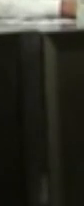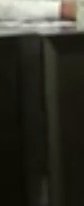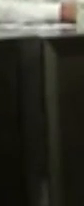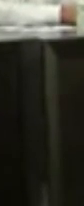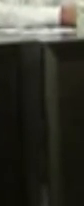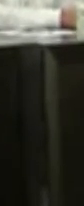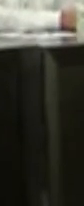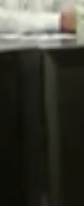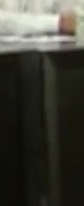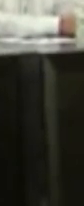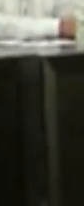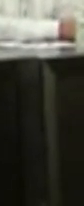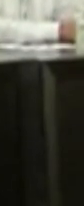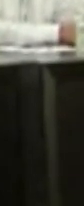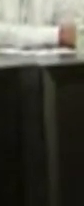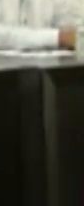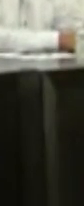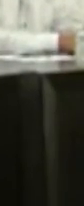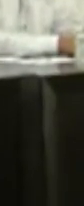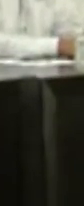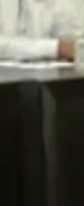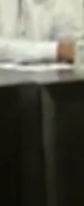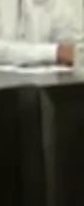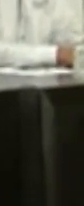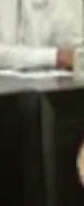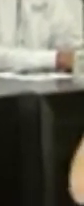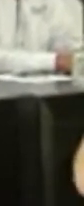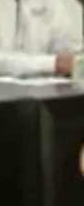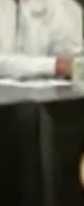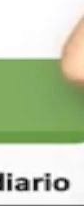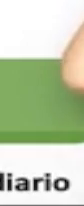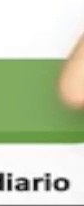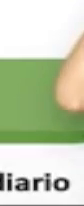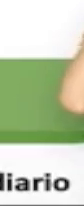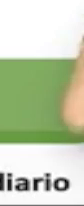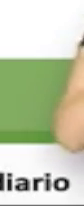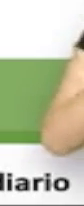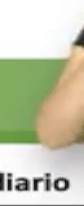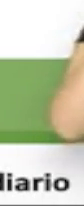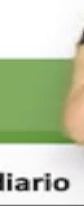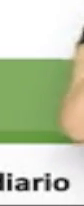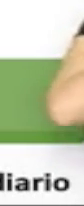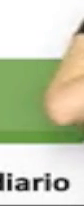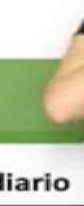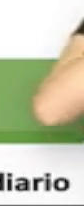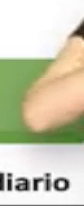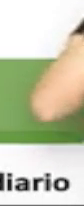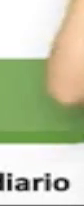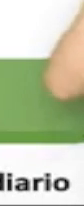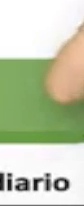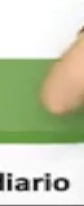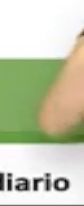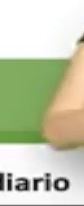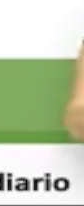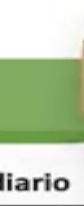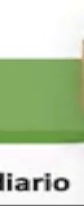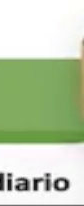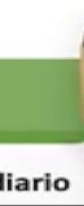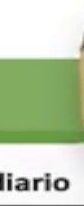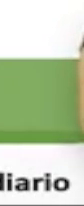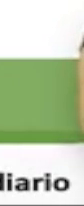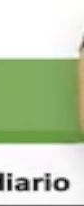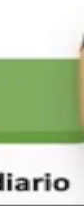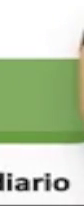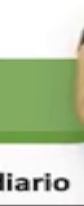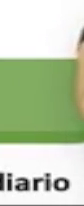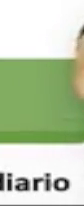el comité estatal para la seguridad en la salud de san luís potosí confirmó 388 casos nuevos de kobe 19 para